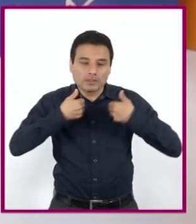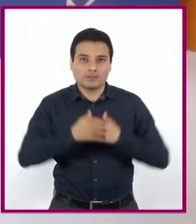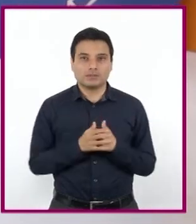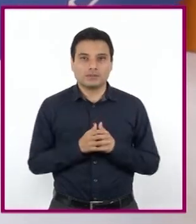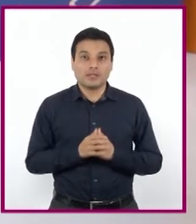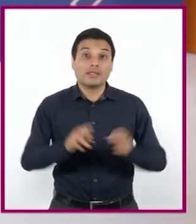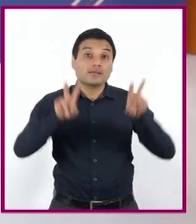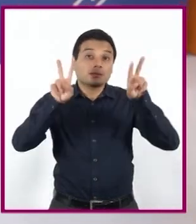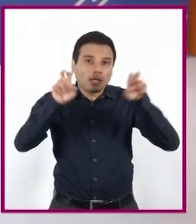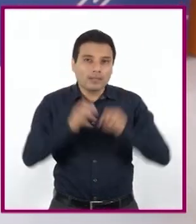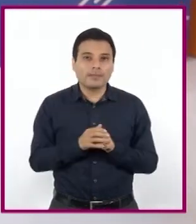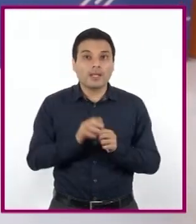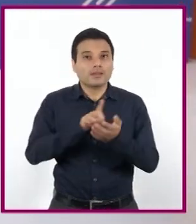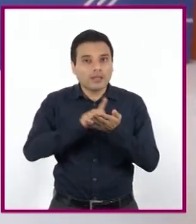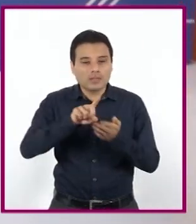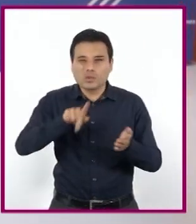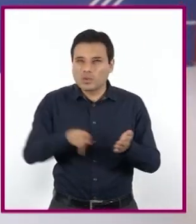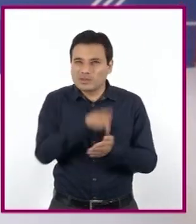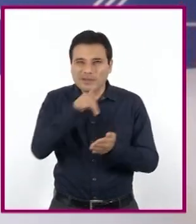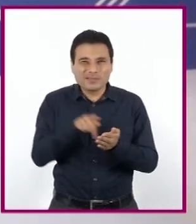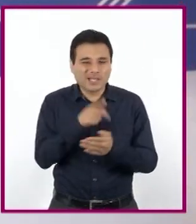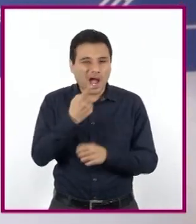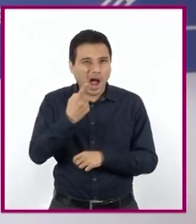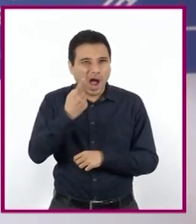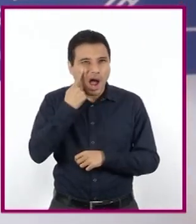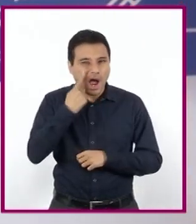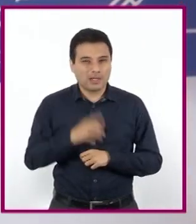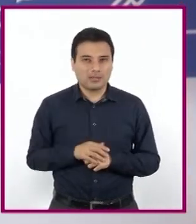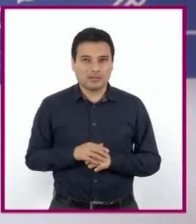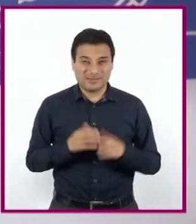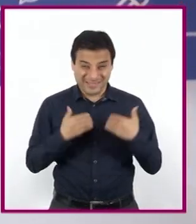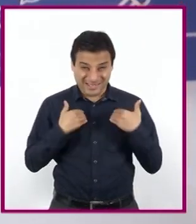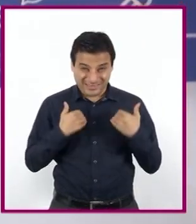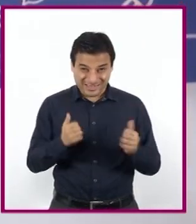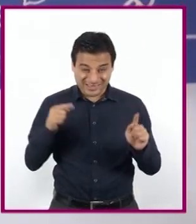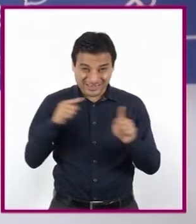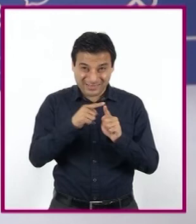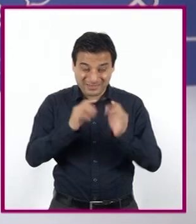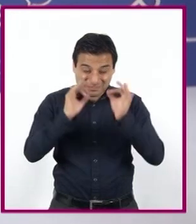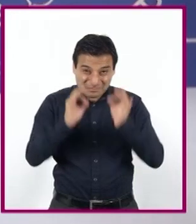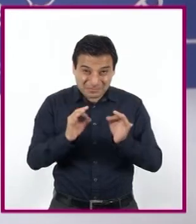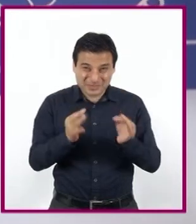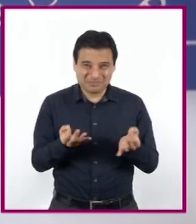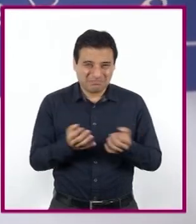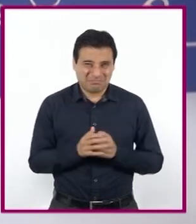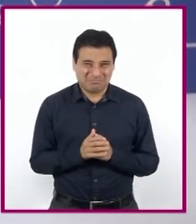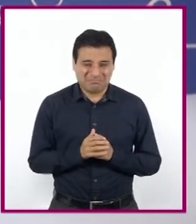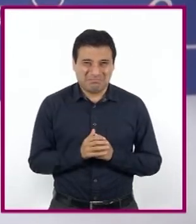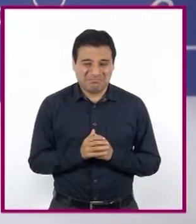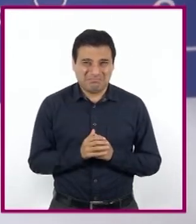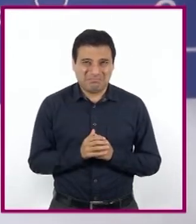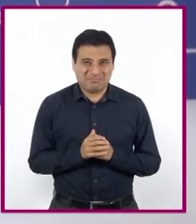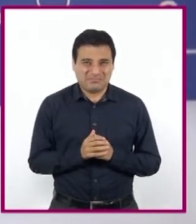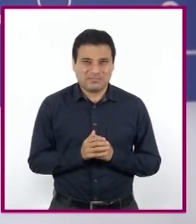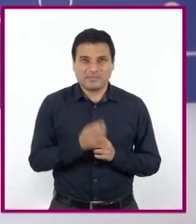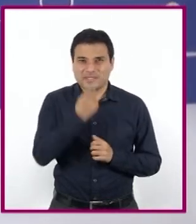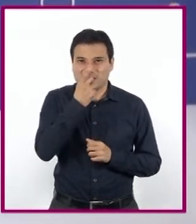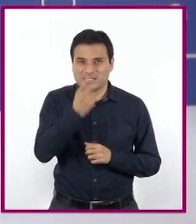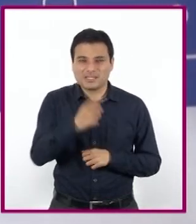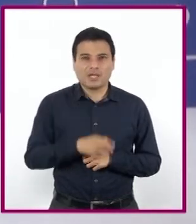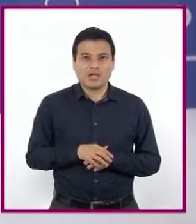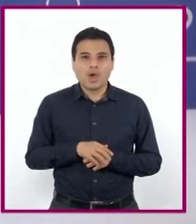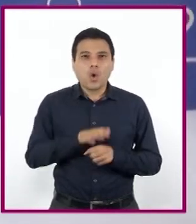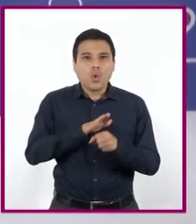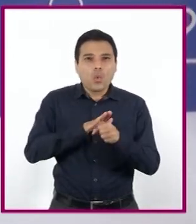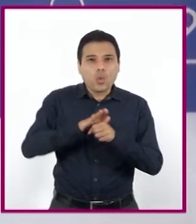tema o derechos. Además de que no se entiende muy bien a qué se refiere cuando menciona a lo cual.